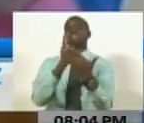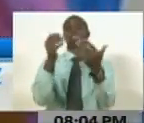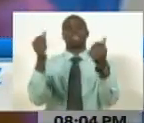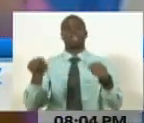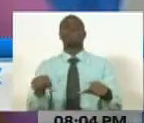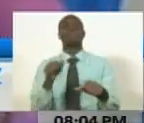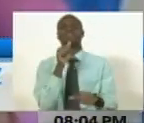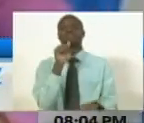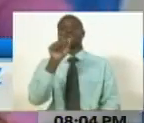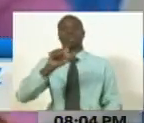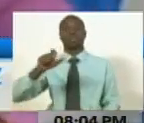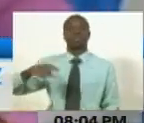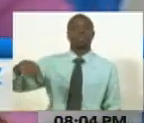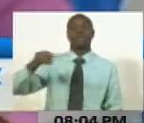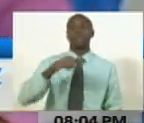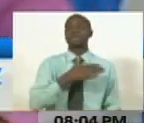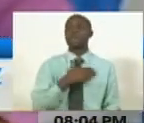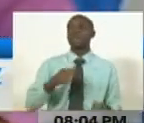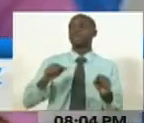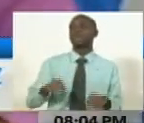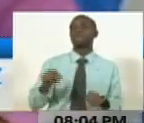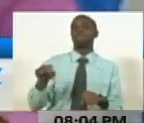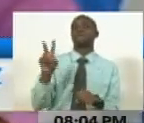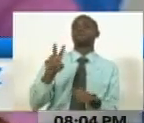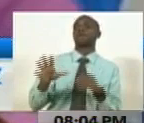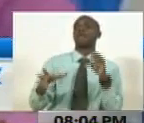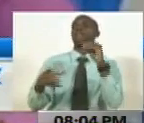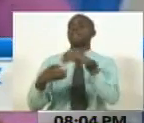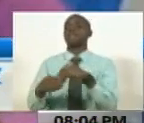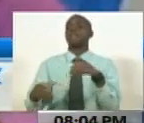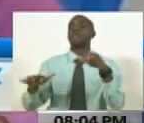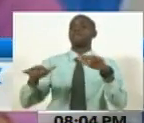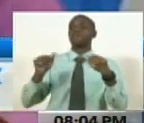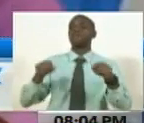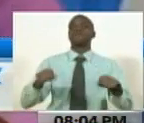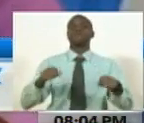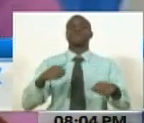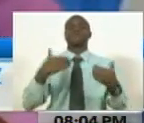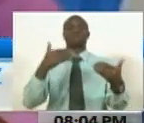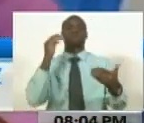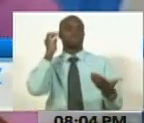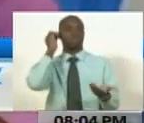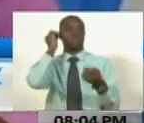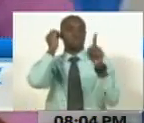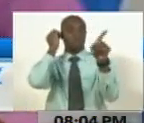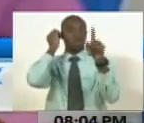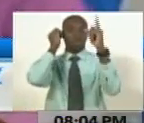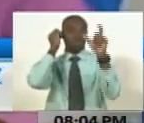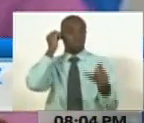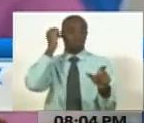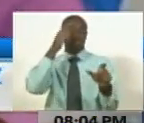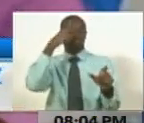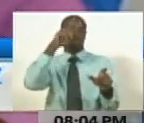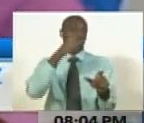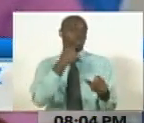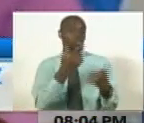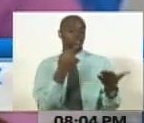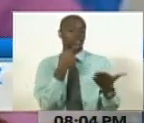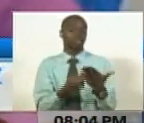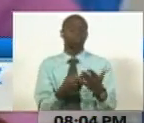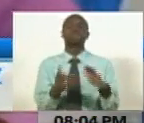aquellos quienes tienen una intervención para nuestro país, cuenta el señor Luis. El tercer